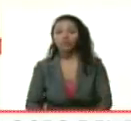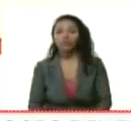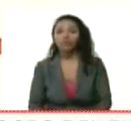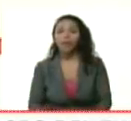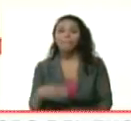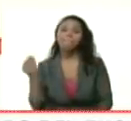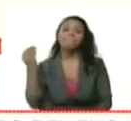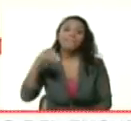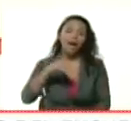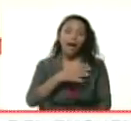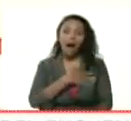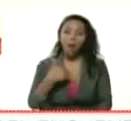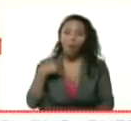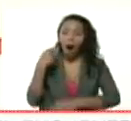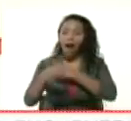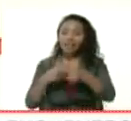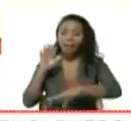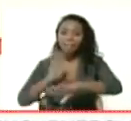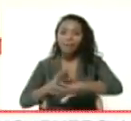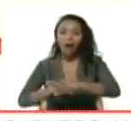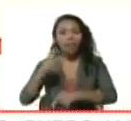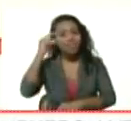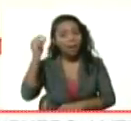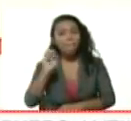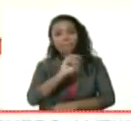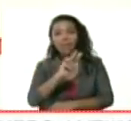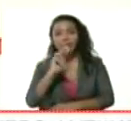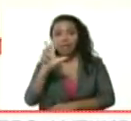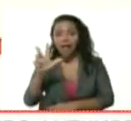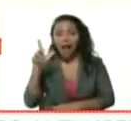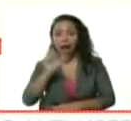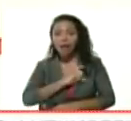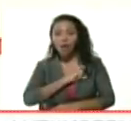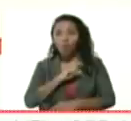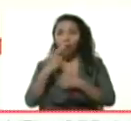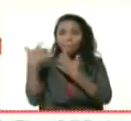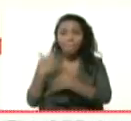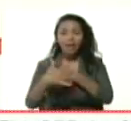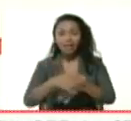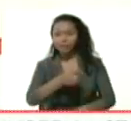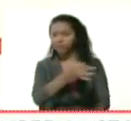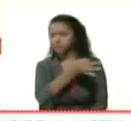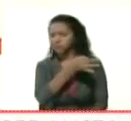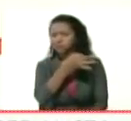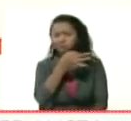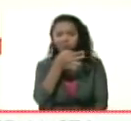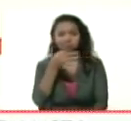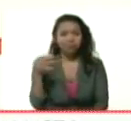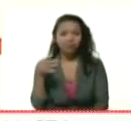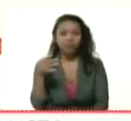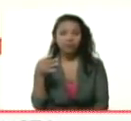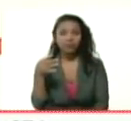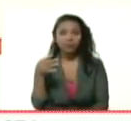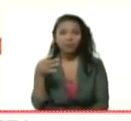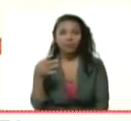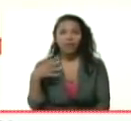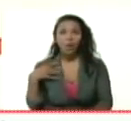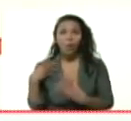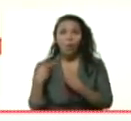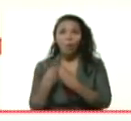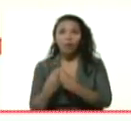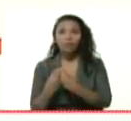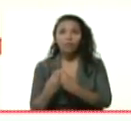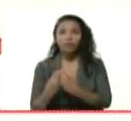Además, queremos hacer mención que el día 23 de enero una marcha extraordinaria de acompañamiento